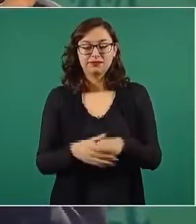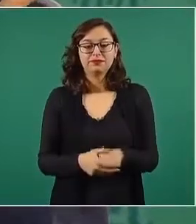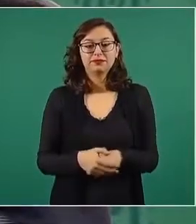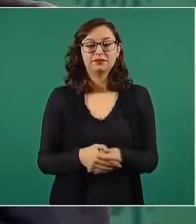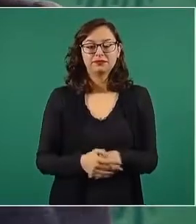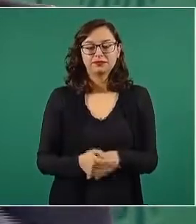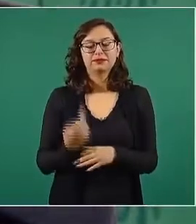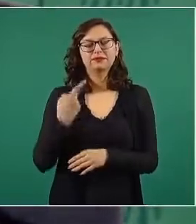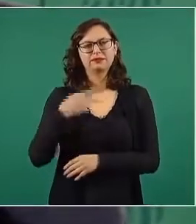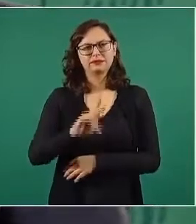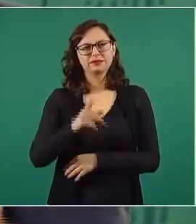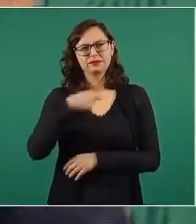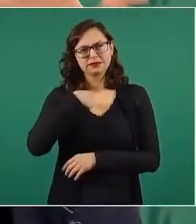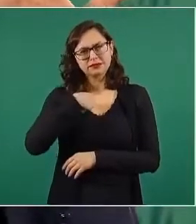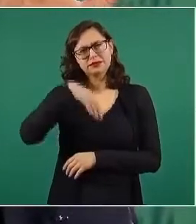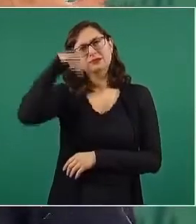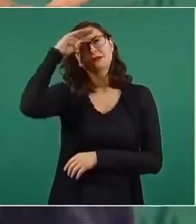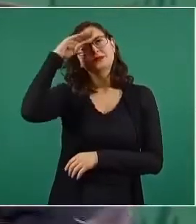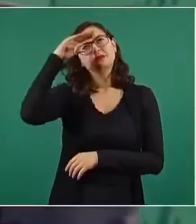pensé que lo mejor era